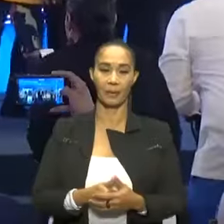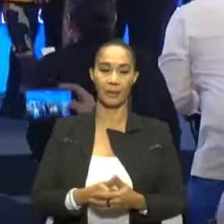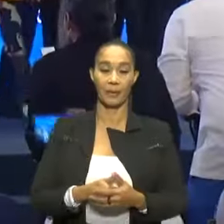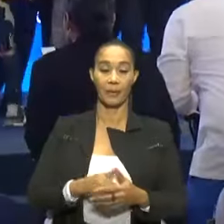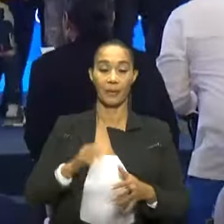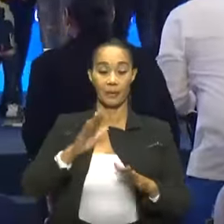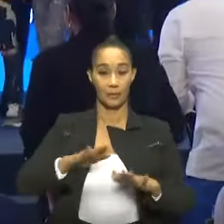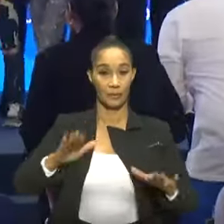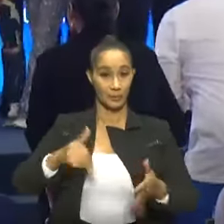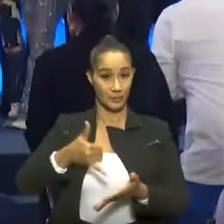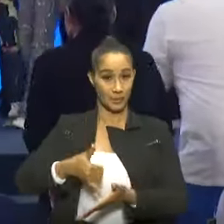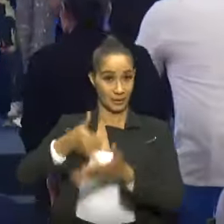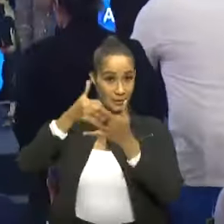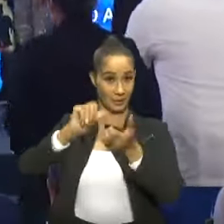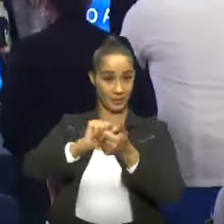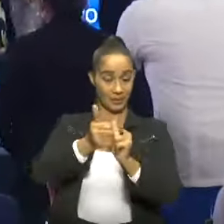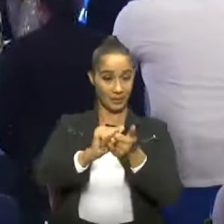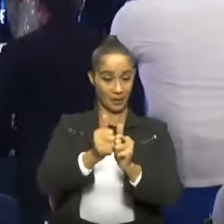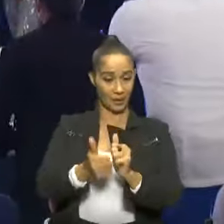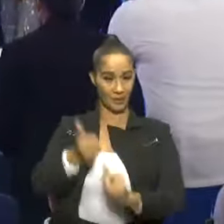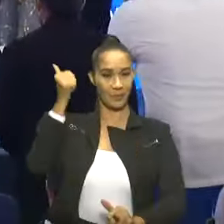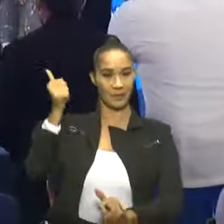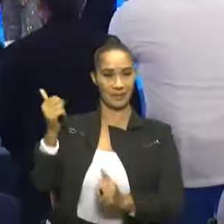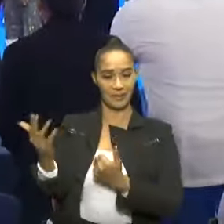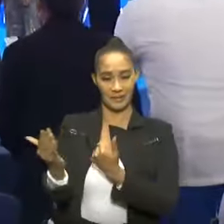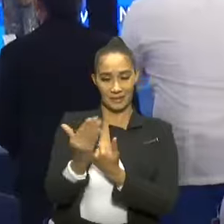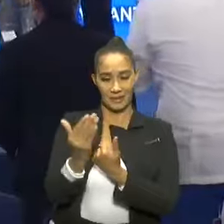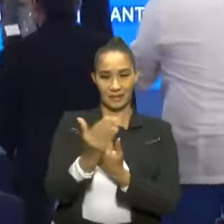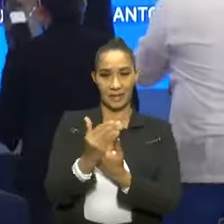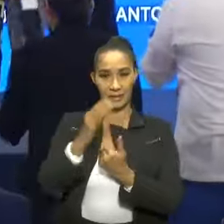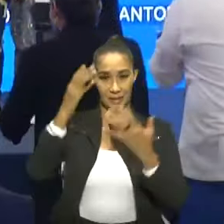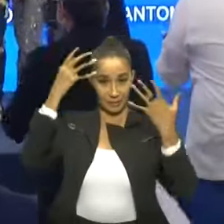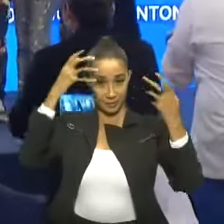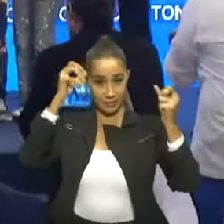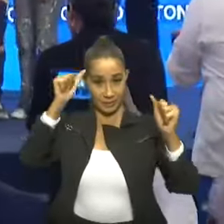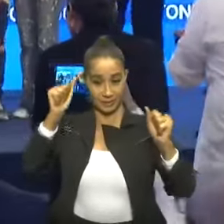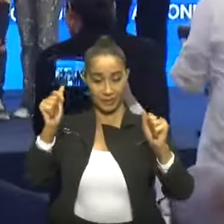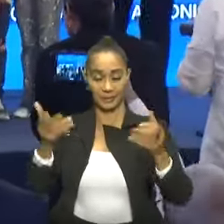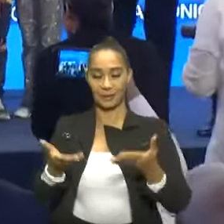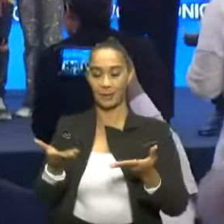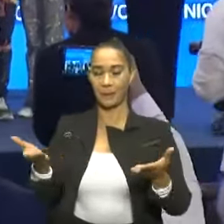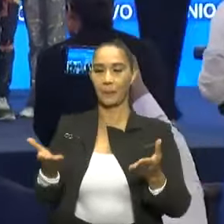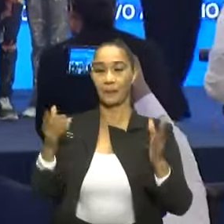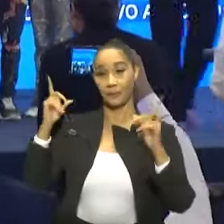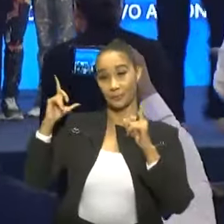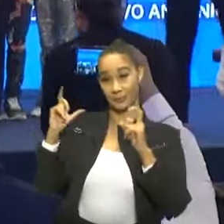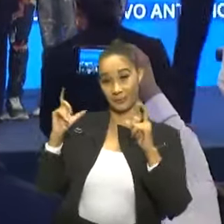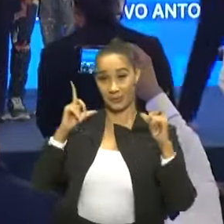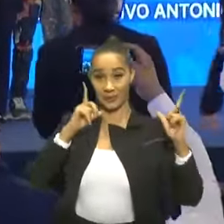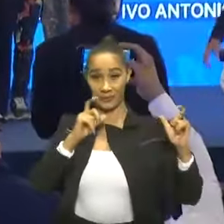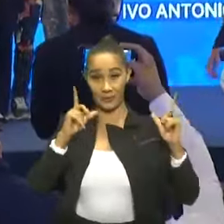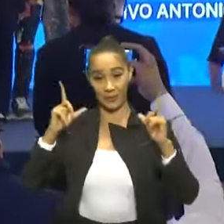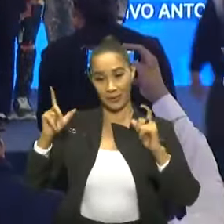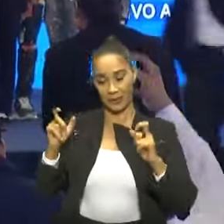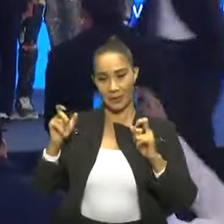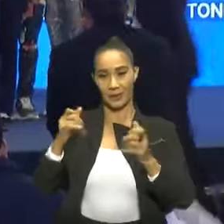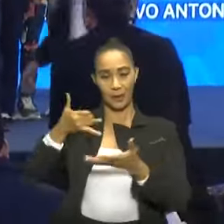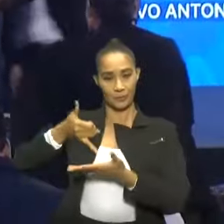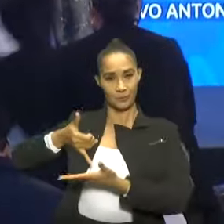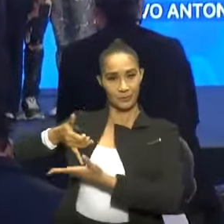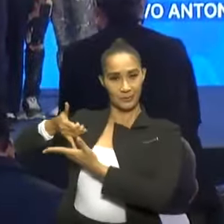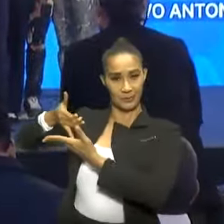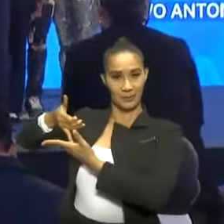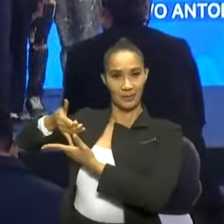Los ganadores de la competencia se acercan al señor presidente para hacer una fotografía con sus